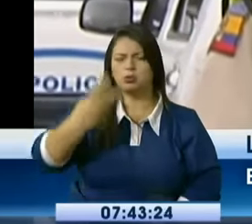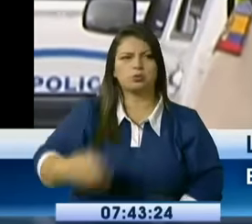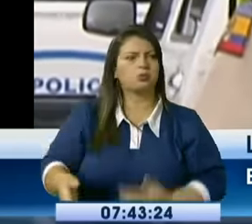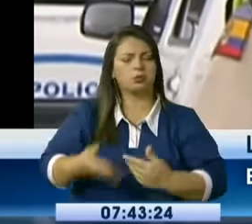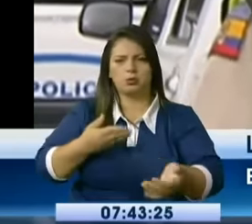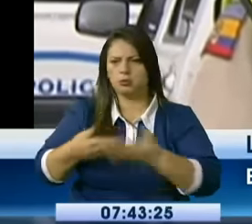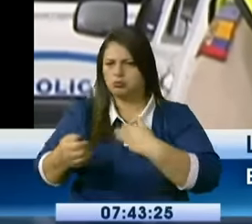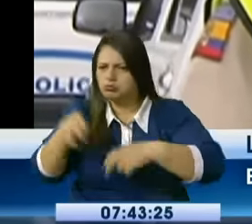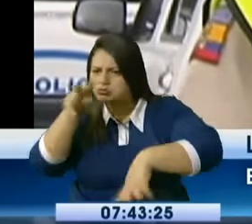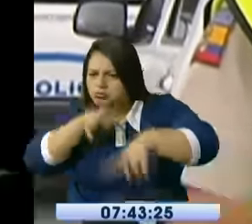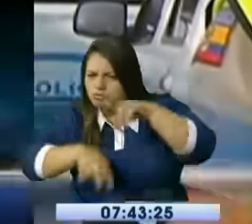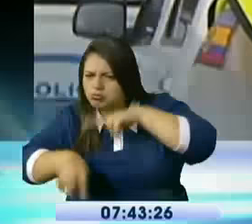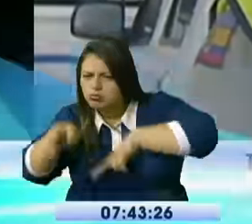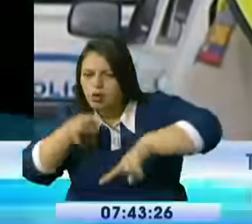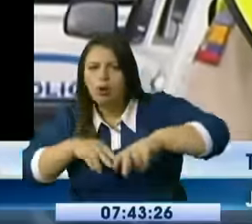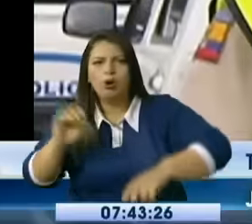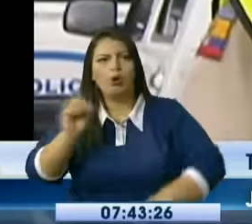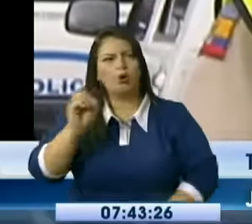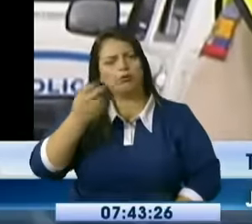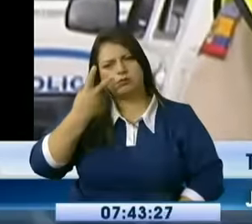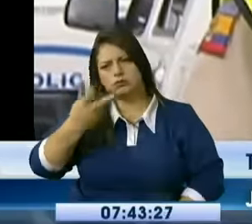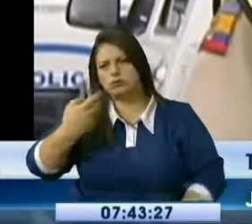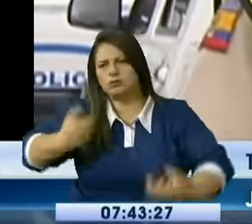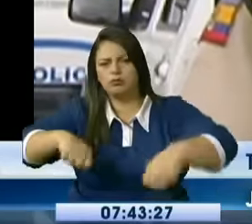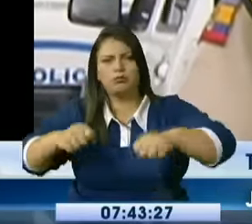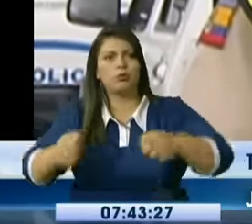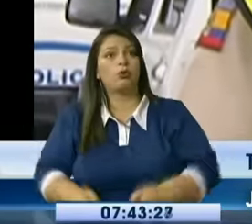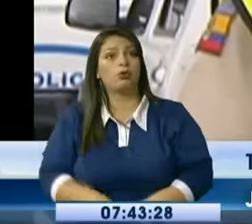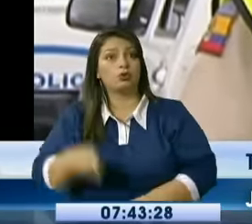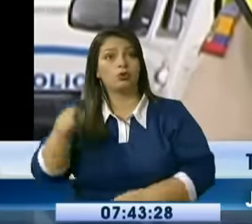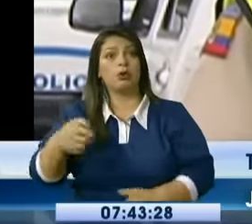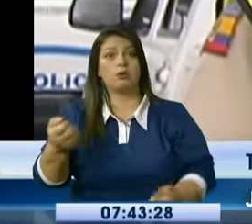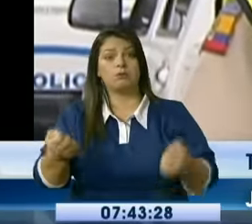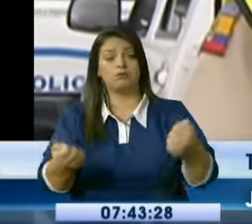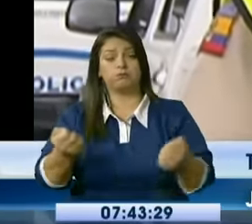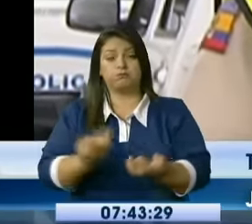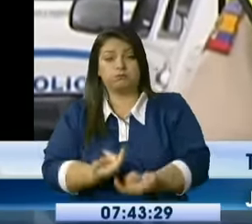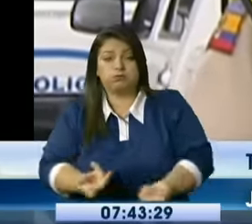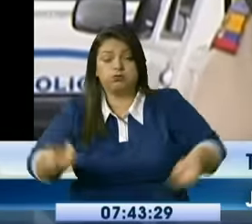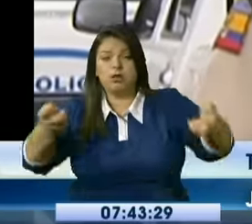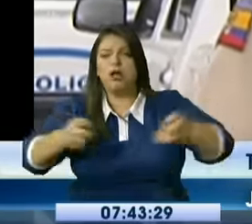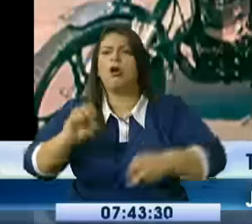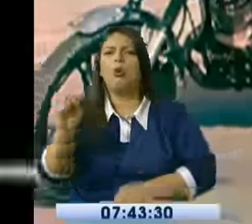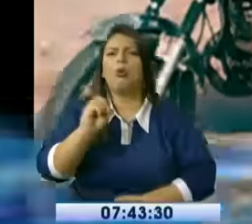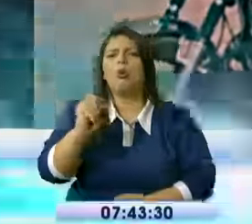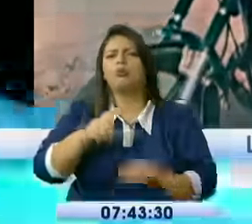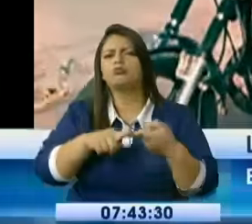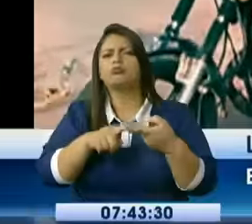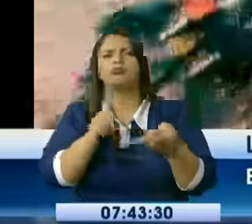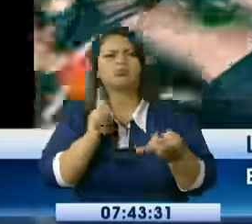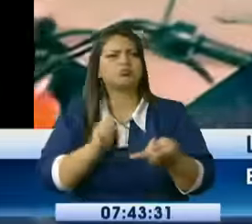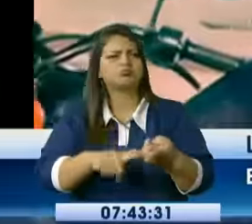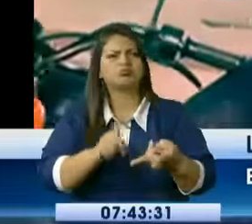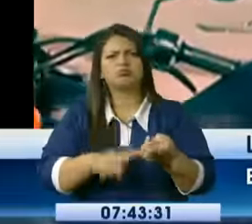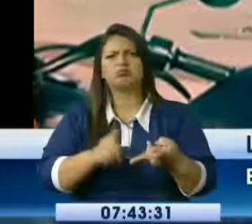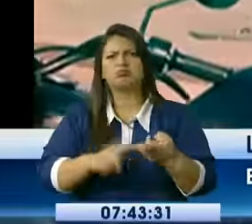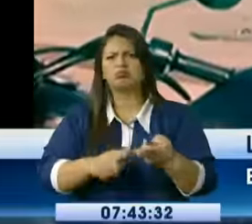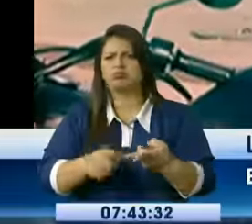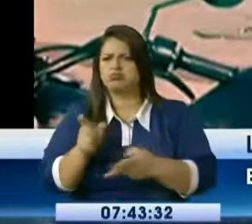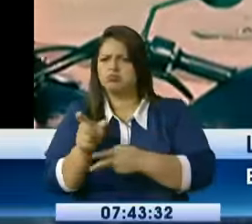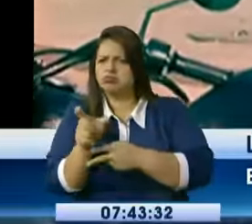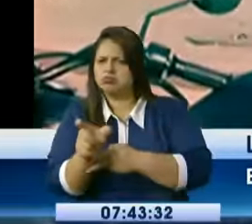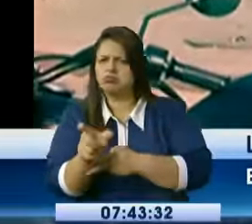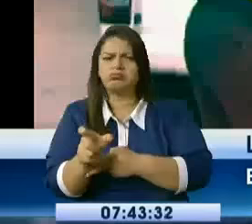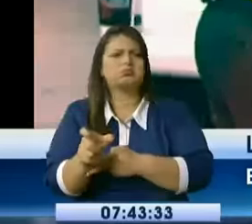o alterados de chasis, o son motos robadas, las cuales utilizan para cometer estos hechos. De hecho, afirma que estos controles están